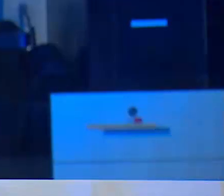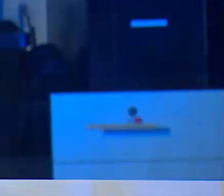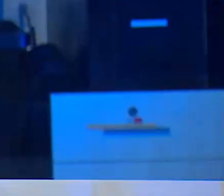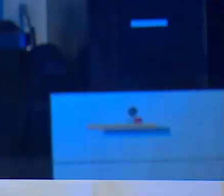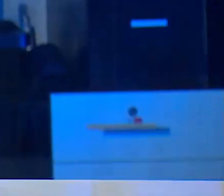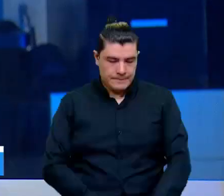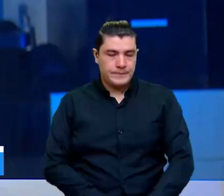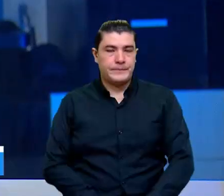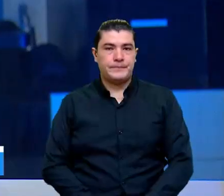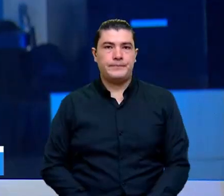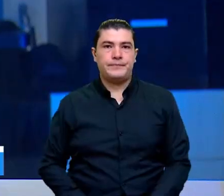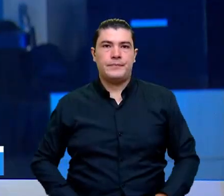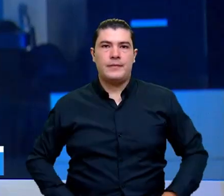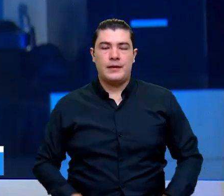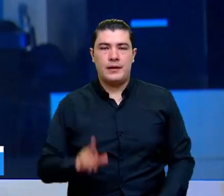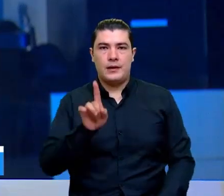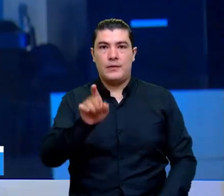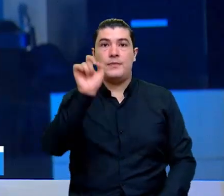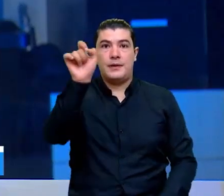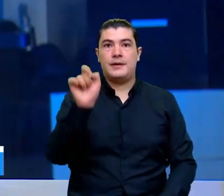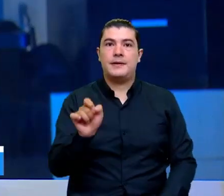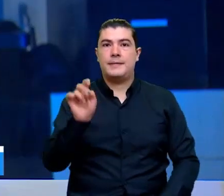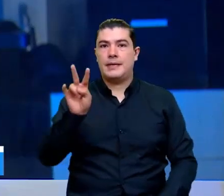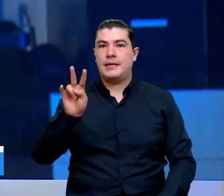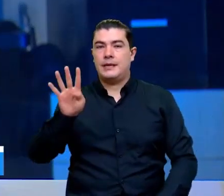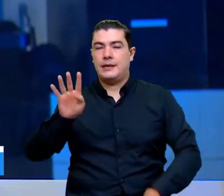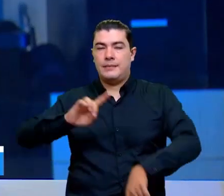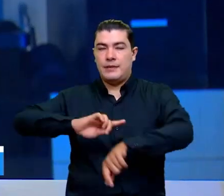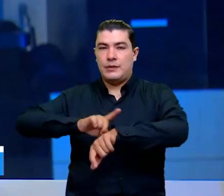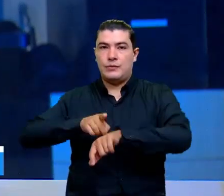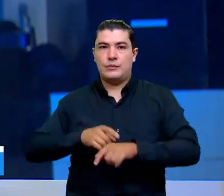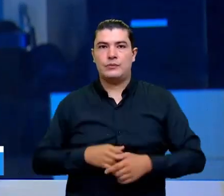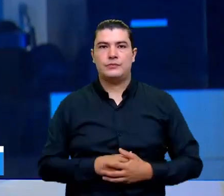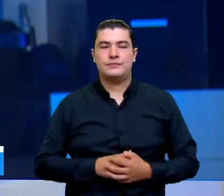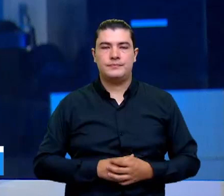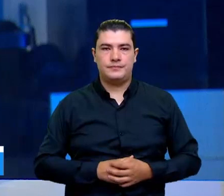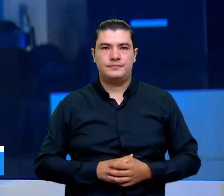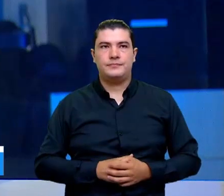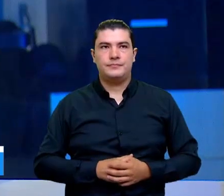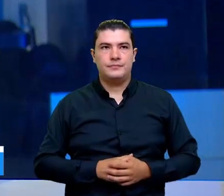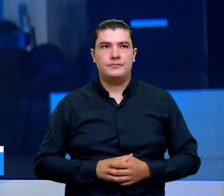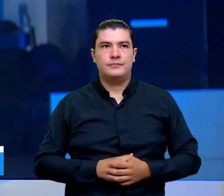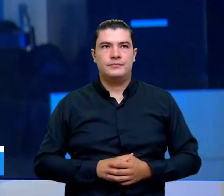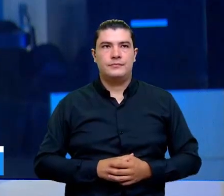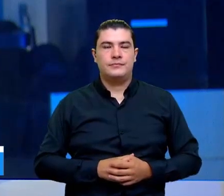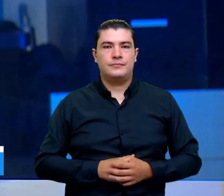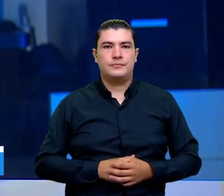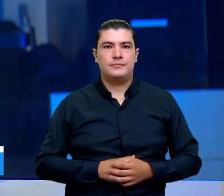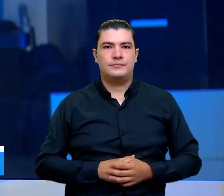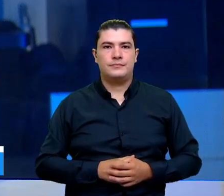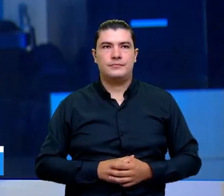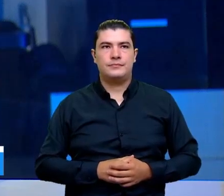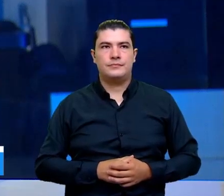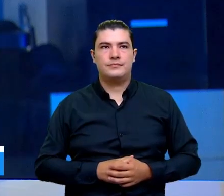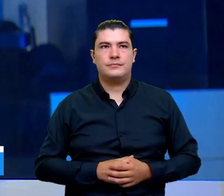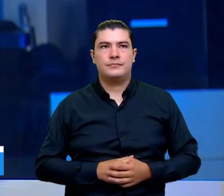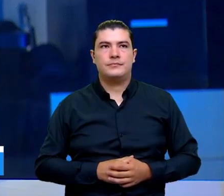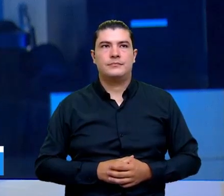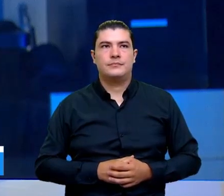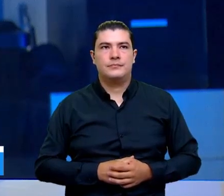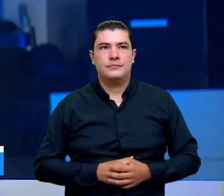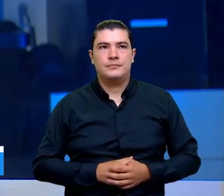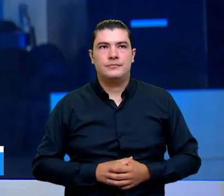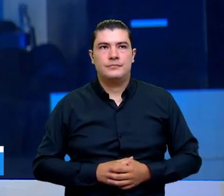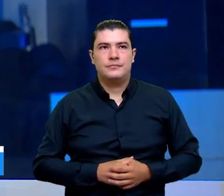Una de la tarde, 24 minutos, y atención a esta noticia: por robarle una cadena, fue asesinado un docente de álgebra del Colegio Diego Hernández